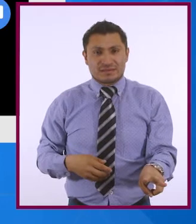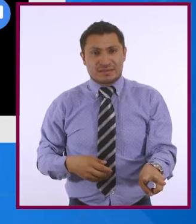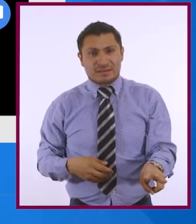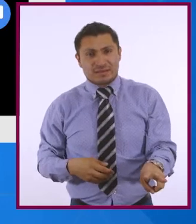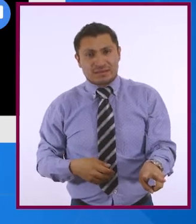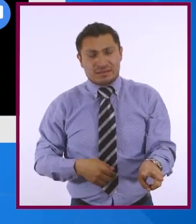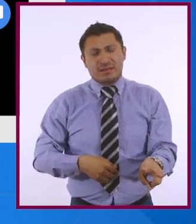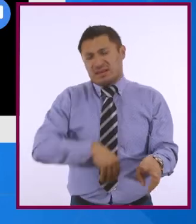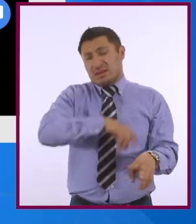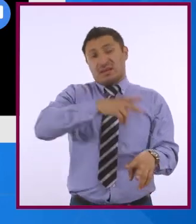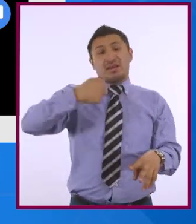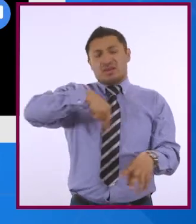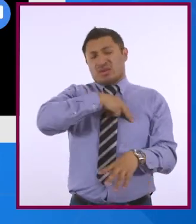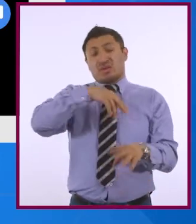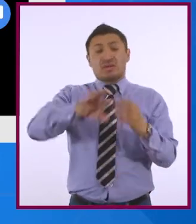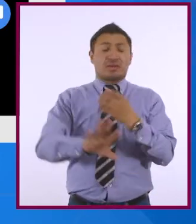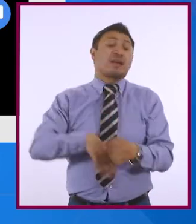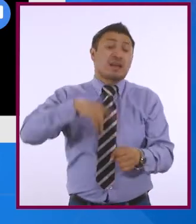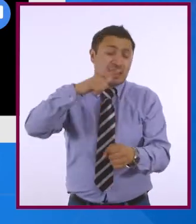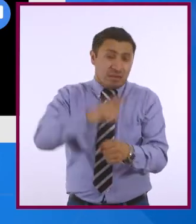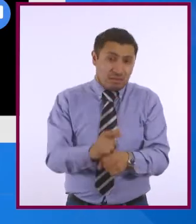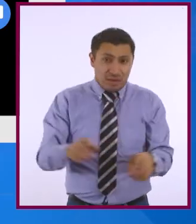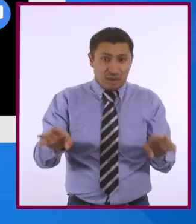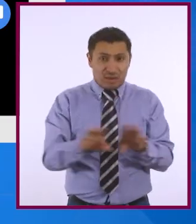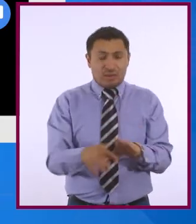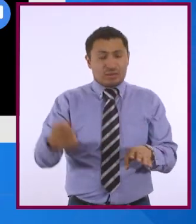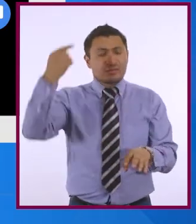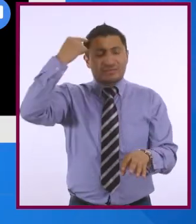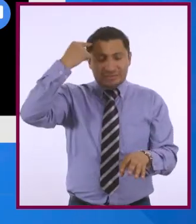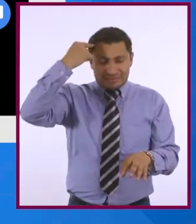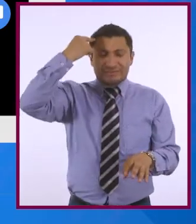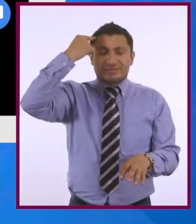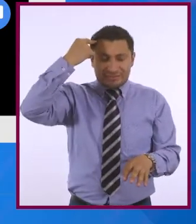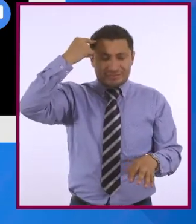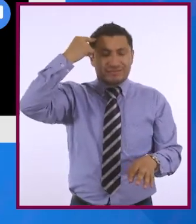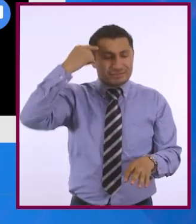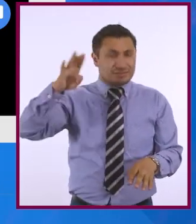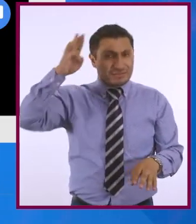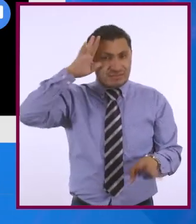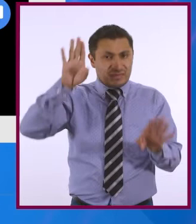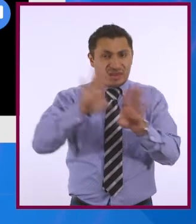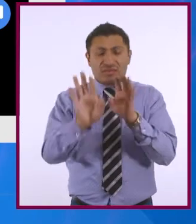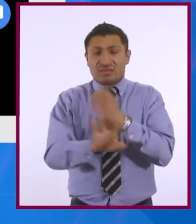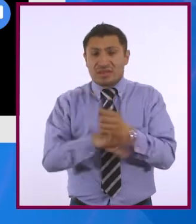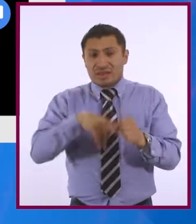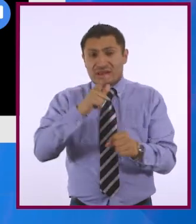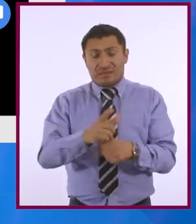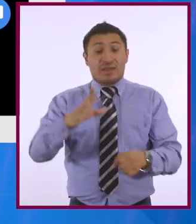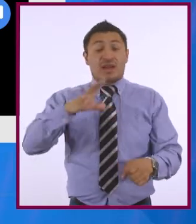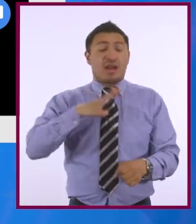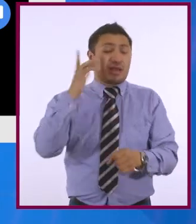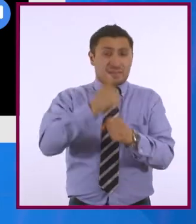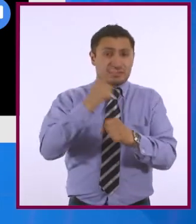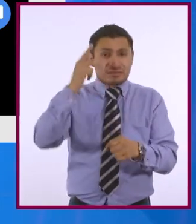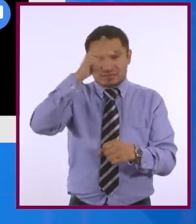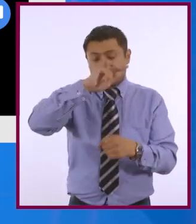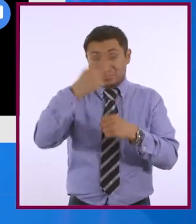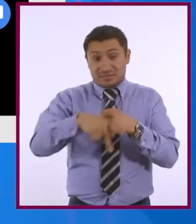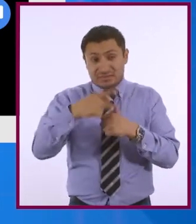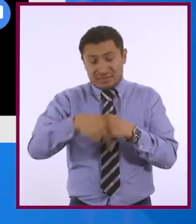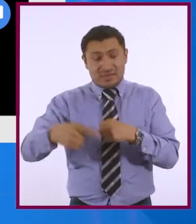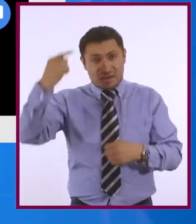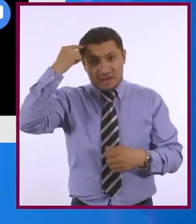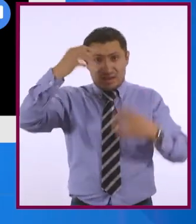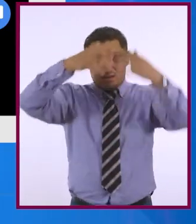al final nosotros somos animales, ¿no? Tenemos esta parte animal que cuando tiene este peligro o este miedo, el cerebro